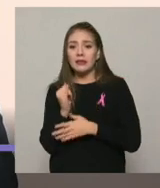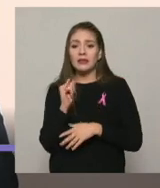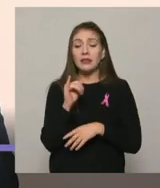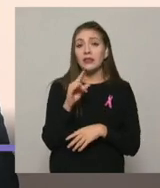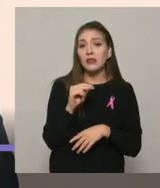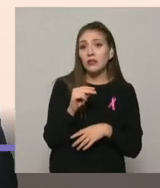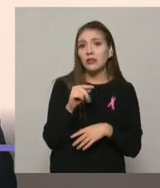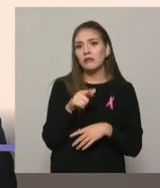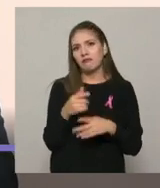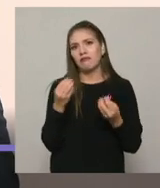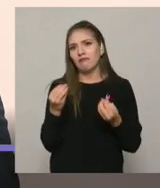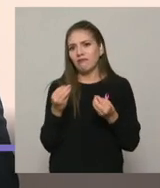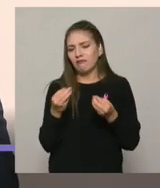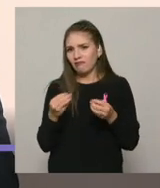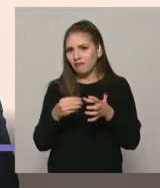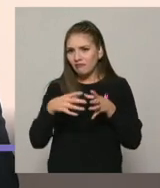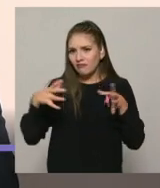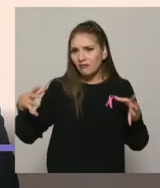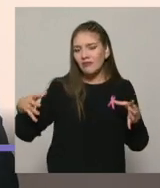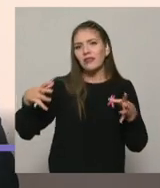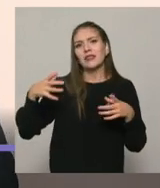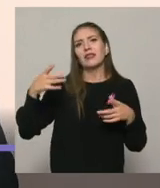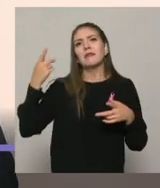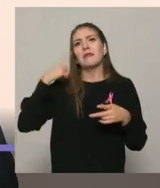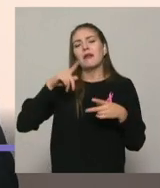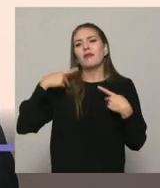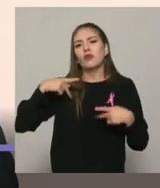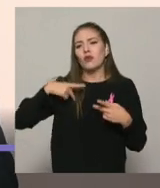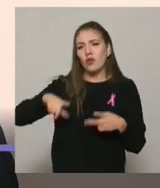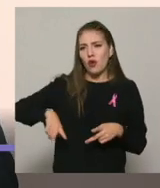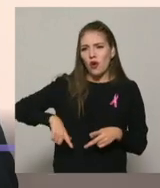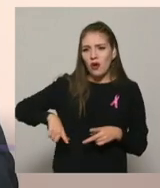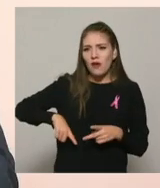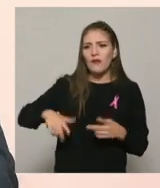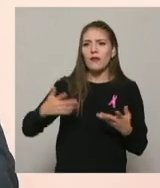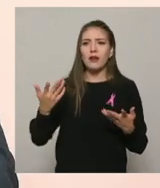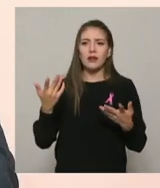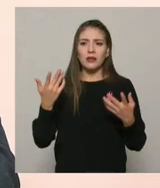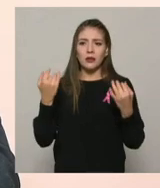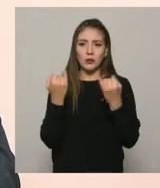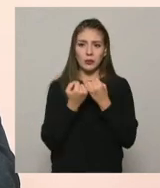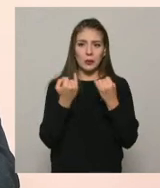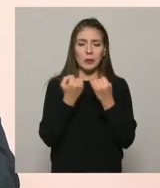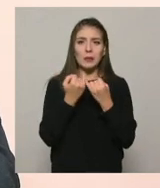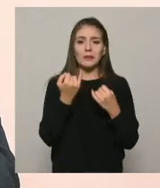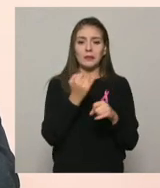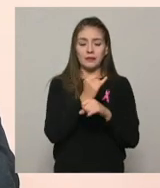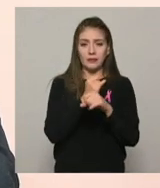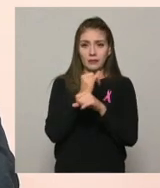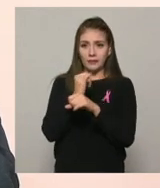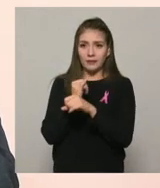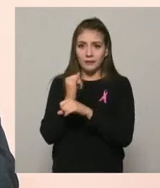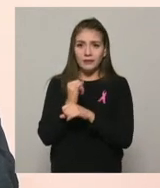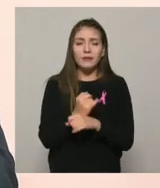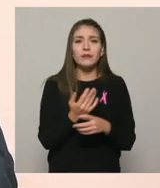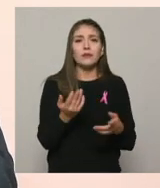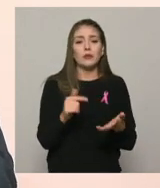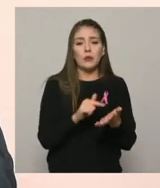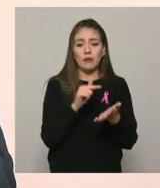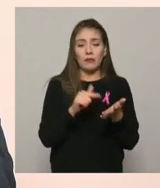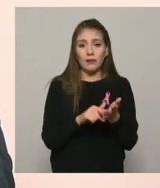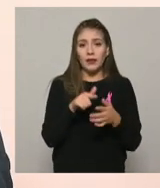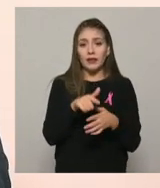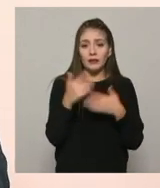amplia. No solamente para los gobernantes, no solamente para los propios investigadores y los centros de investigación,